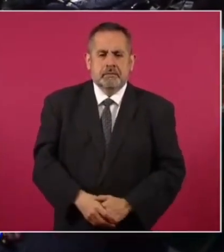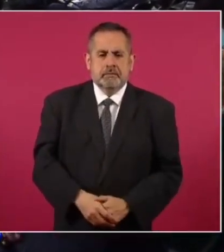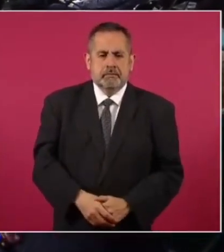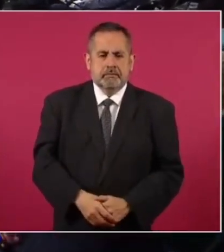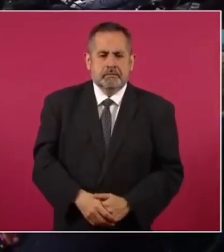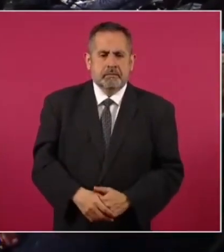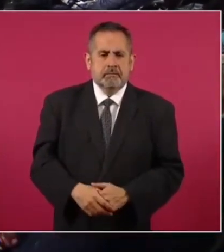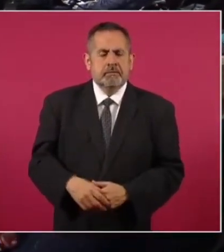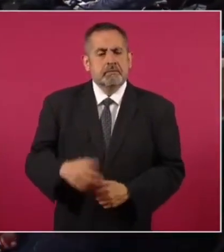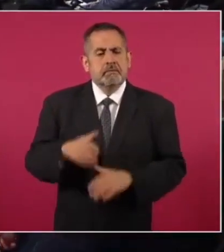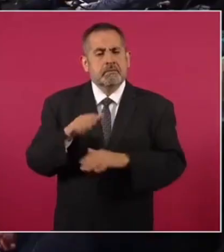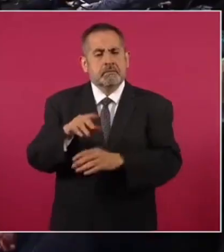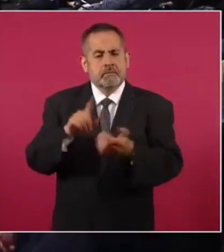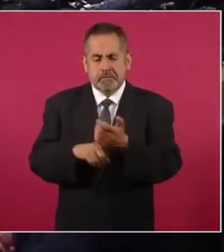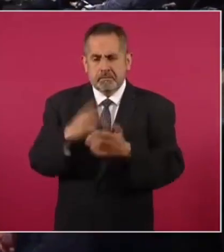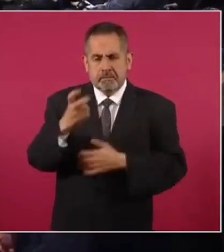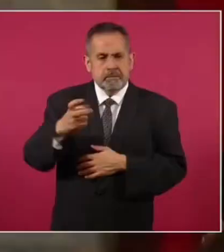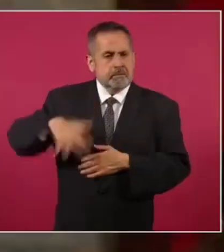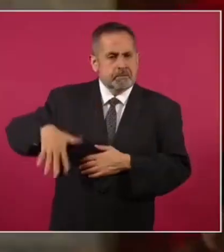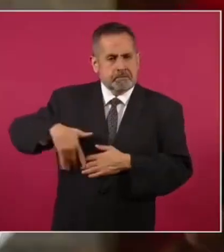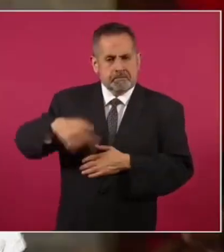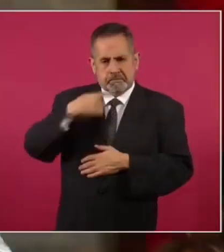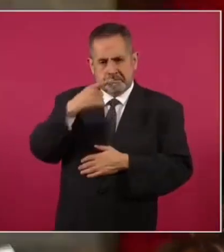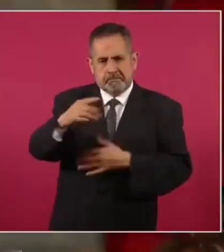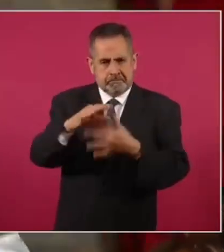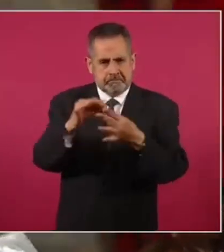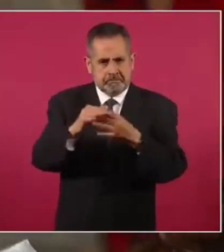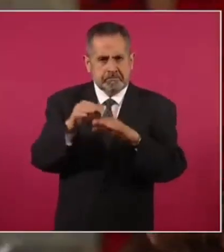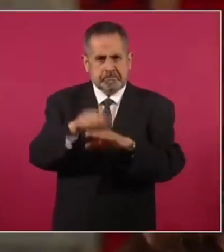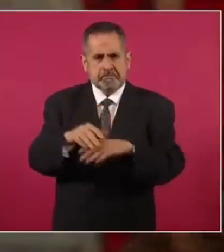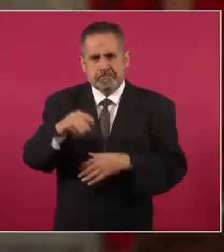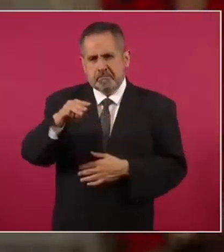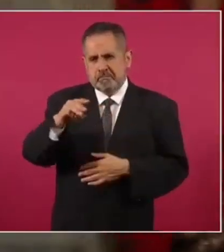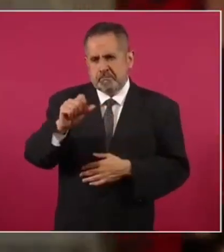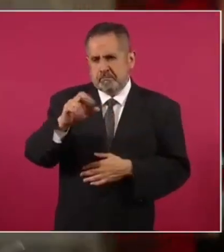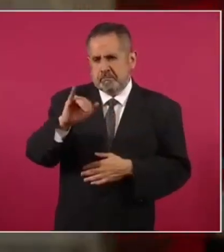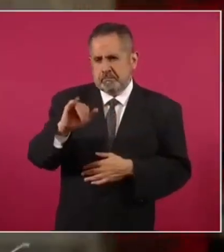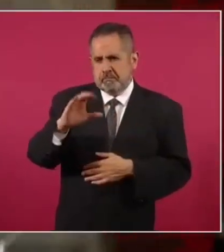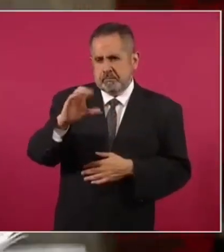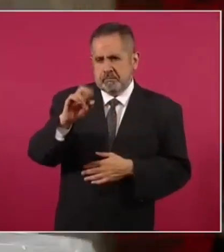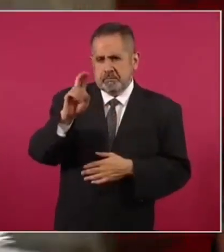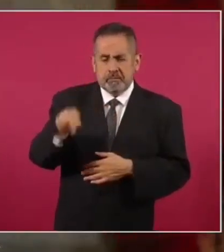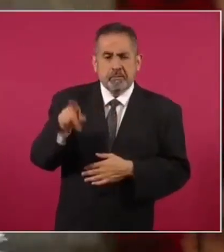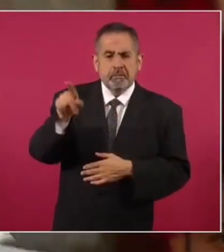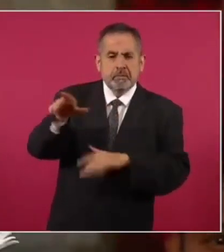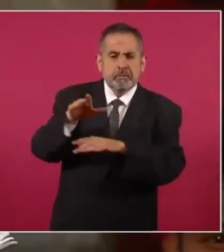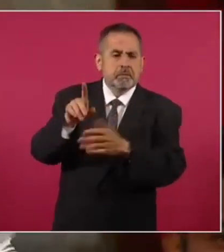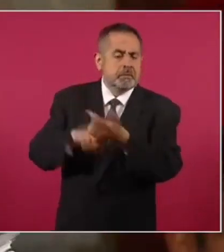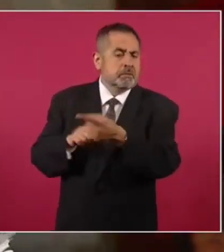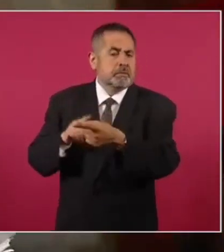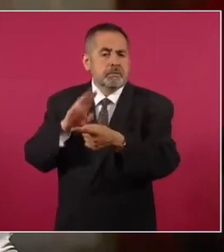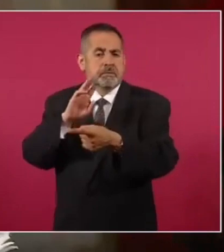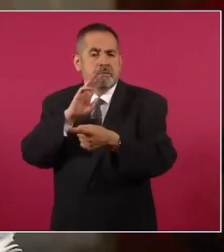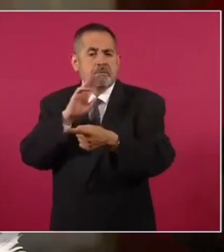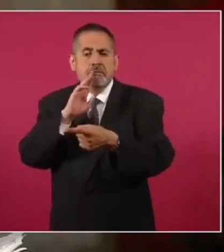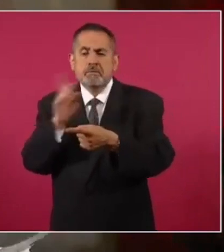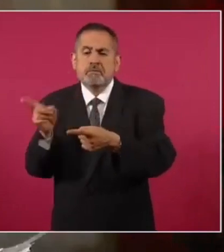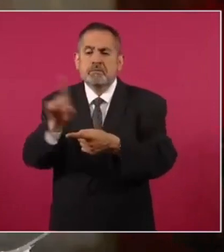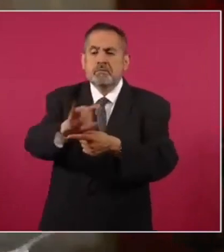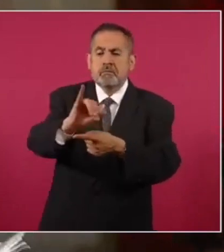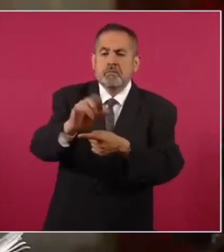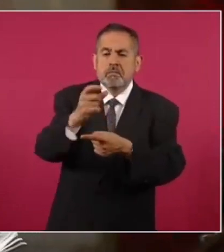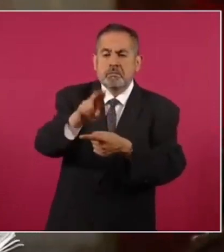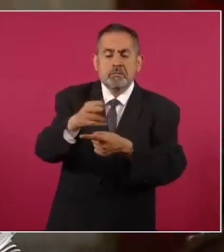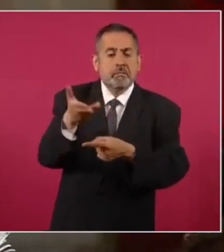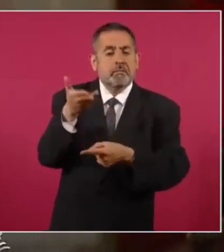Y respecto a este caso que le hablamos a Mariel Colón sobre, si la mamá de Joaquín había